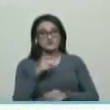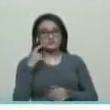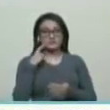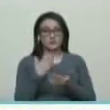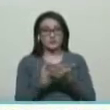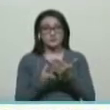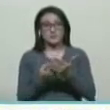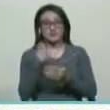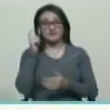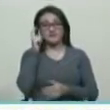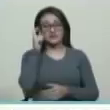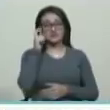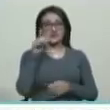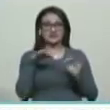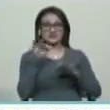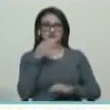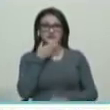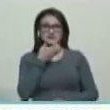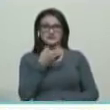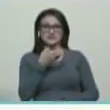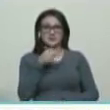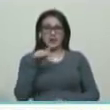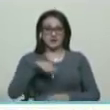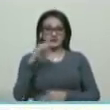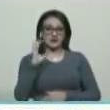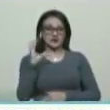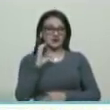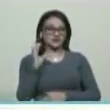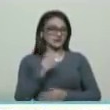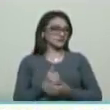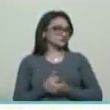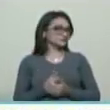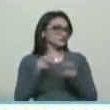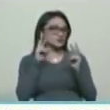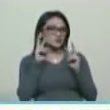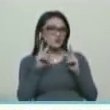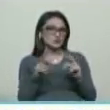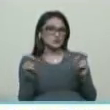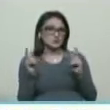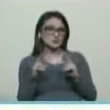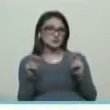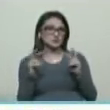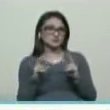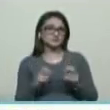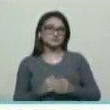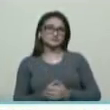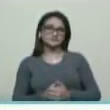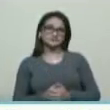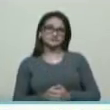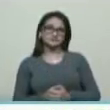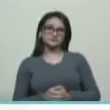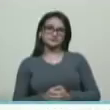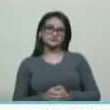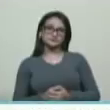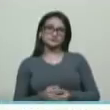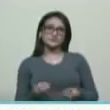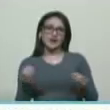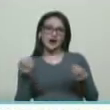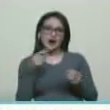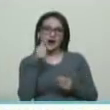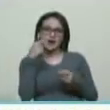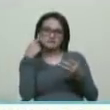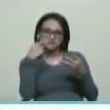proponemos la fecha del 13 de diciembre aquí en Caracas, revisar ya acuerdo por